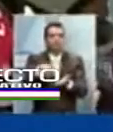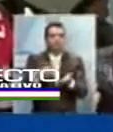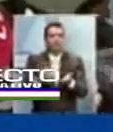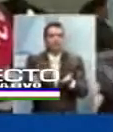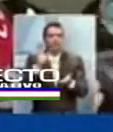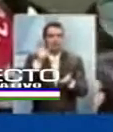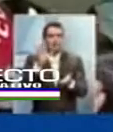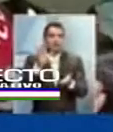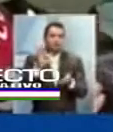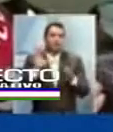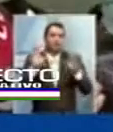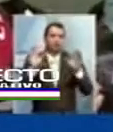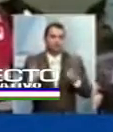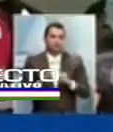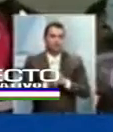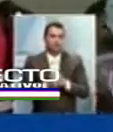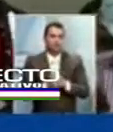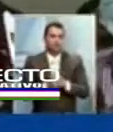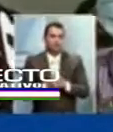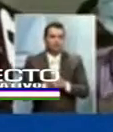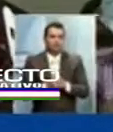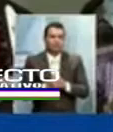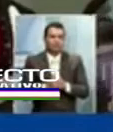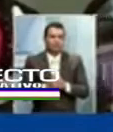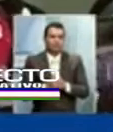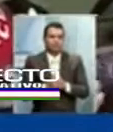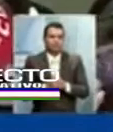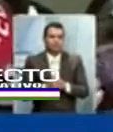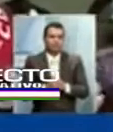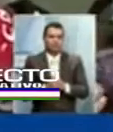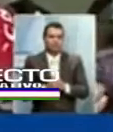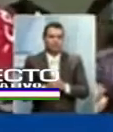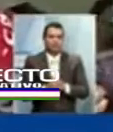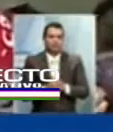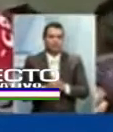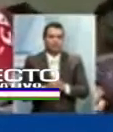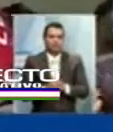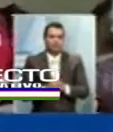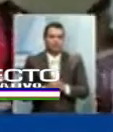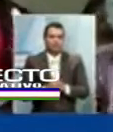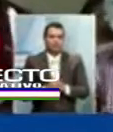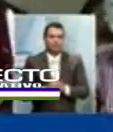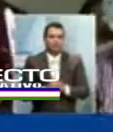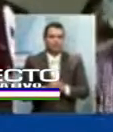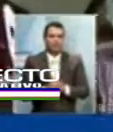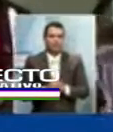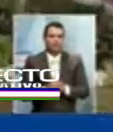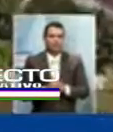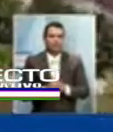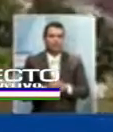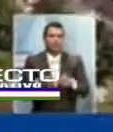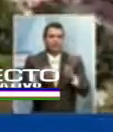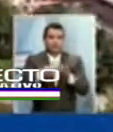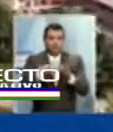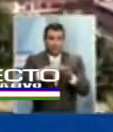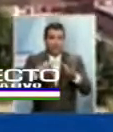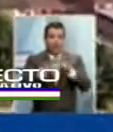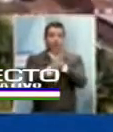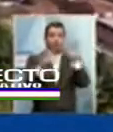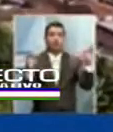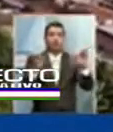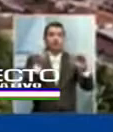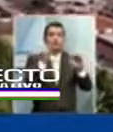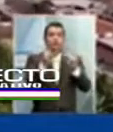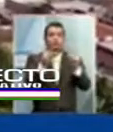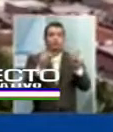saquemos el protocolo, queda suspendida la entrega de estos formularios. No quiere decir que queden canceladas las revocatorias. En el Valle del Cauca hay en